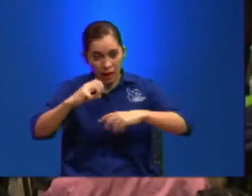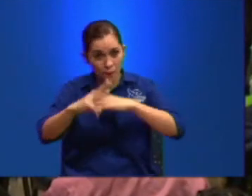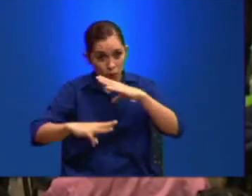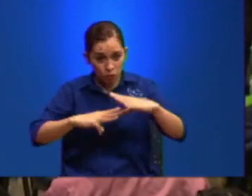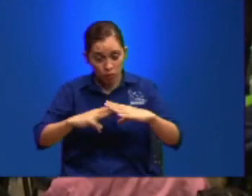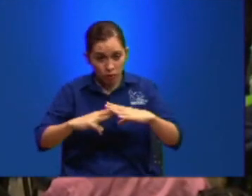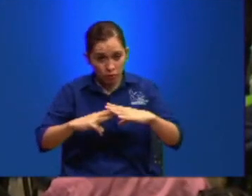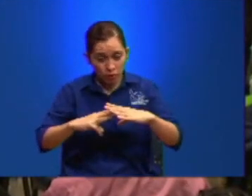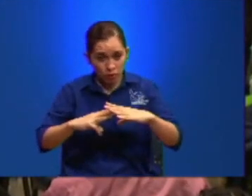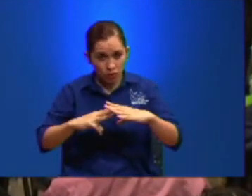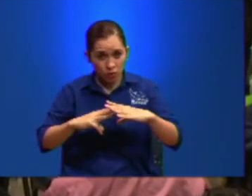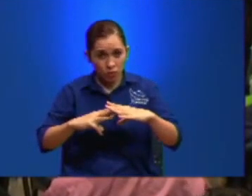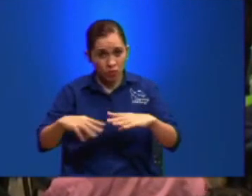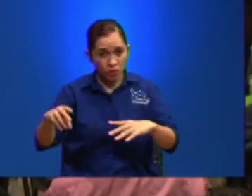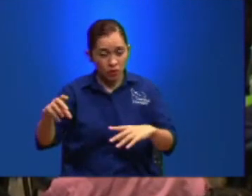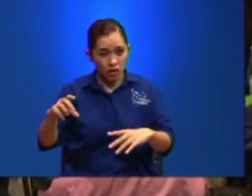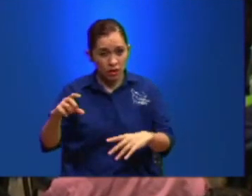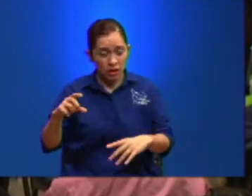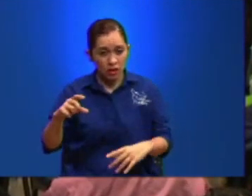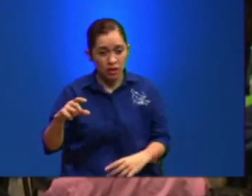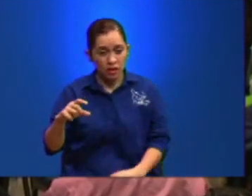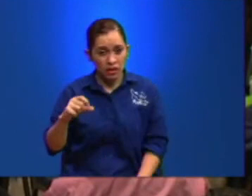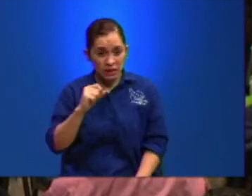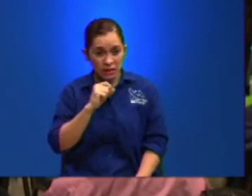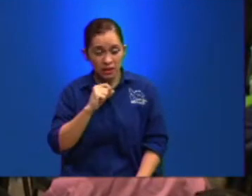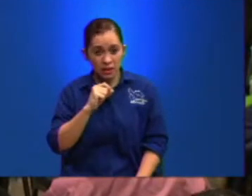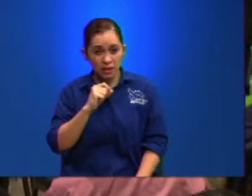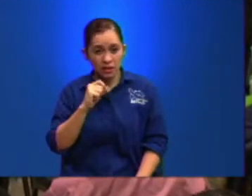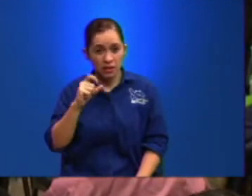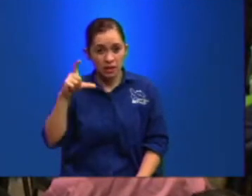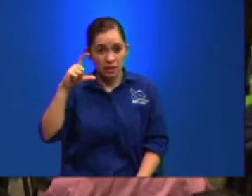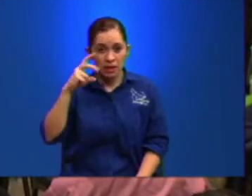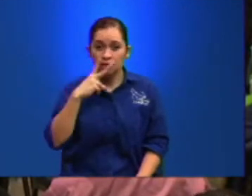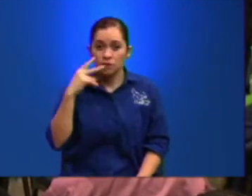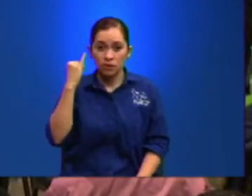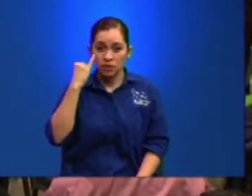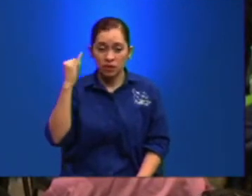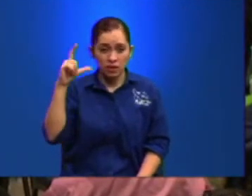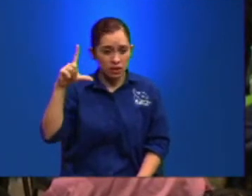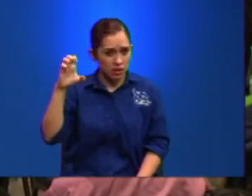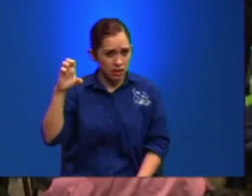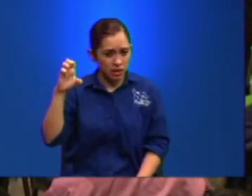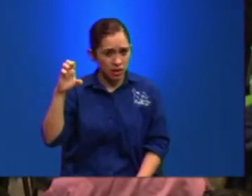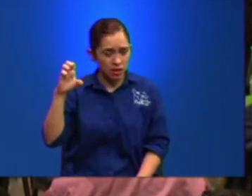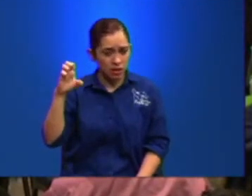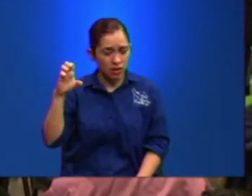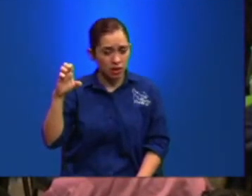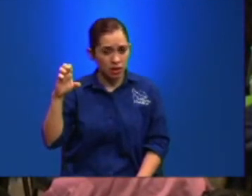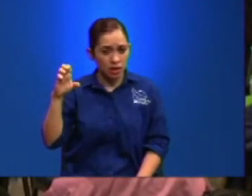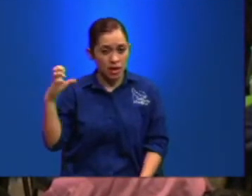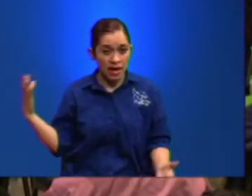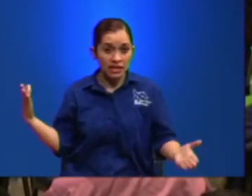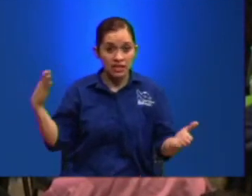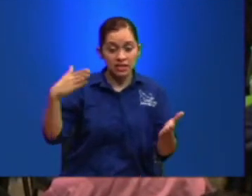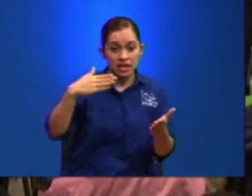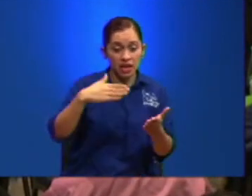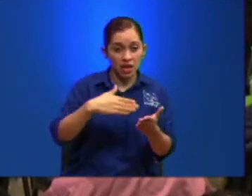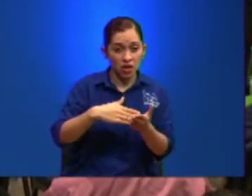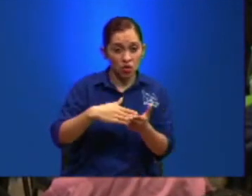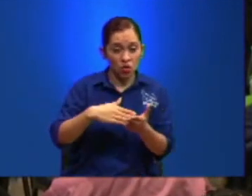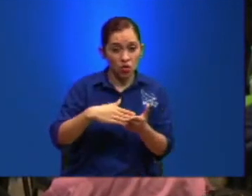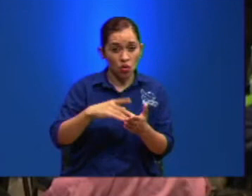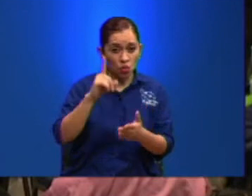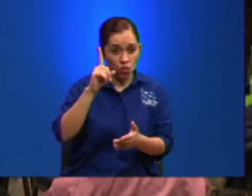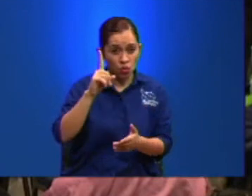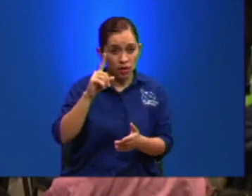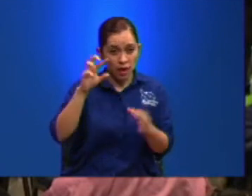si fue el que fue en chile que vino un tsunami había un hombre que estaba que era el vigilante y él tenía que sonar